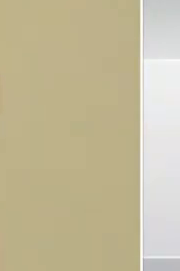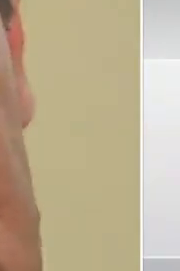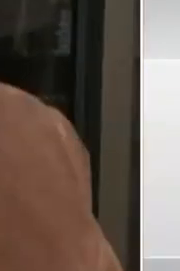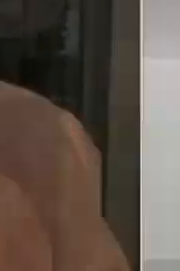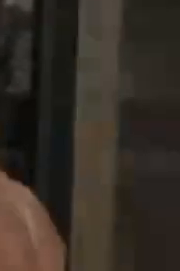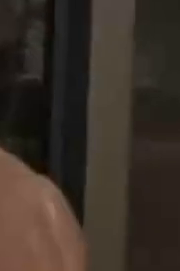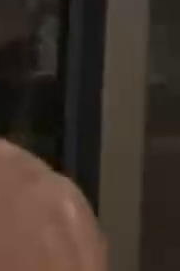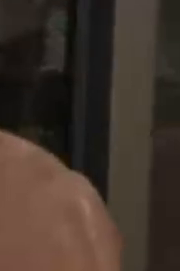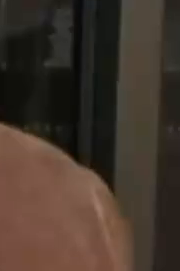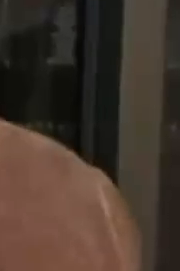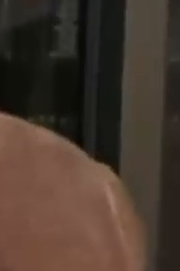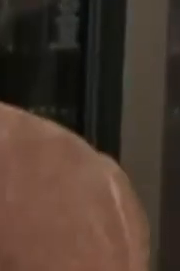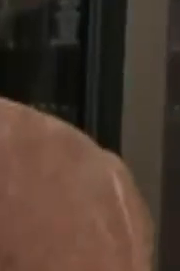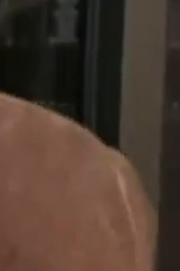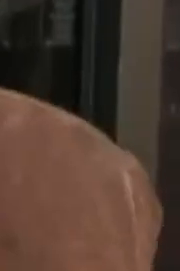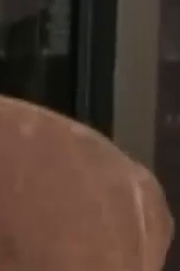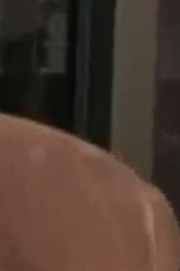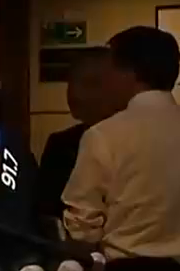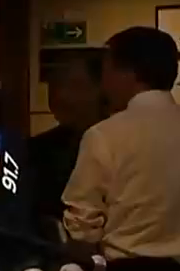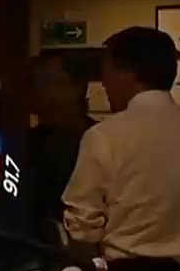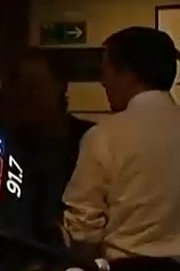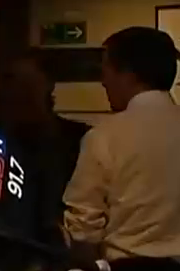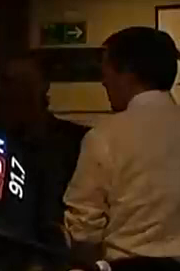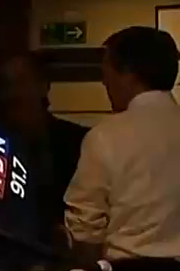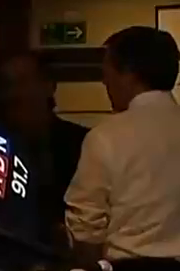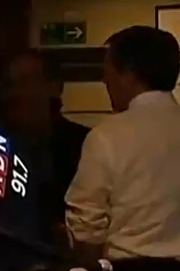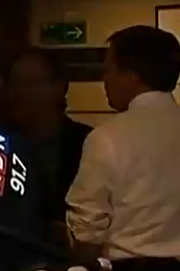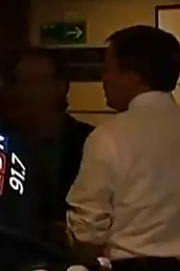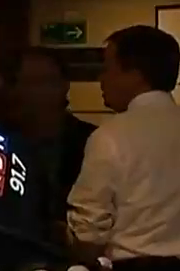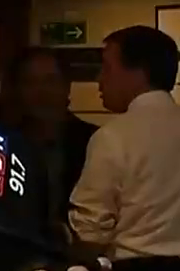Pero no afuera, en caso de que él siga con esta